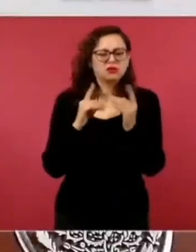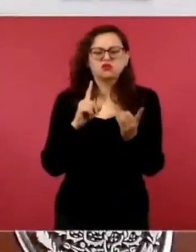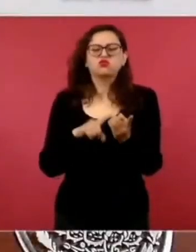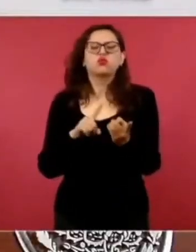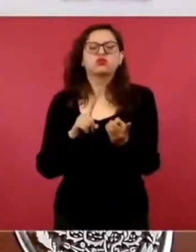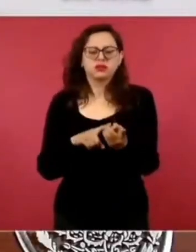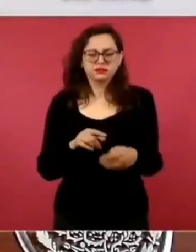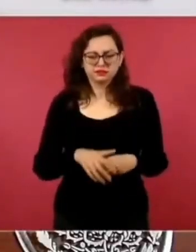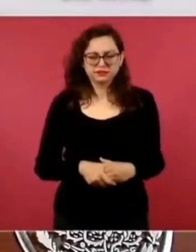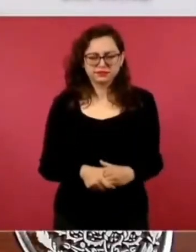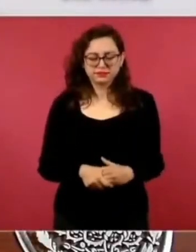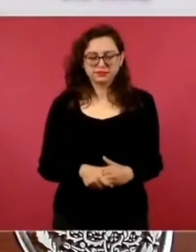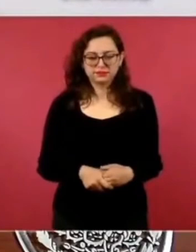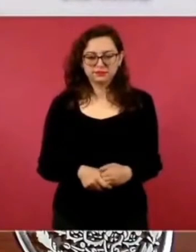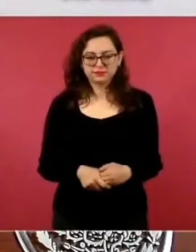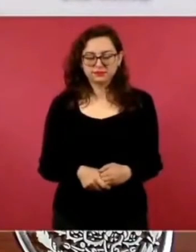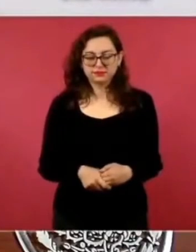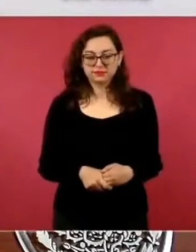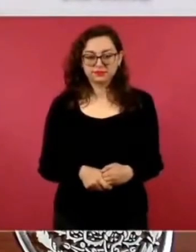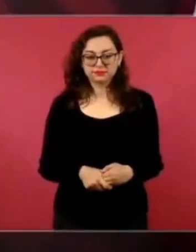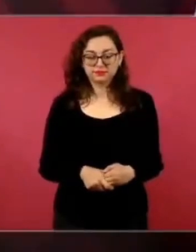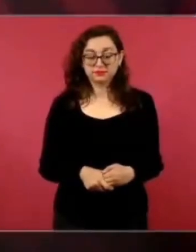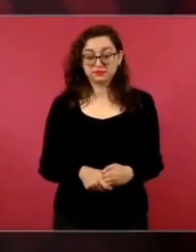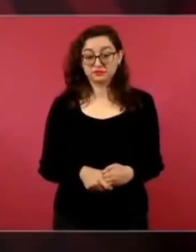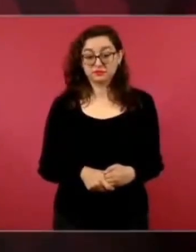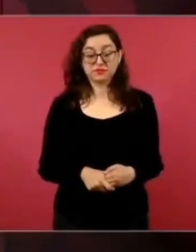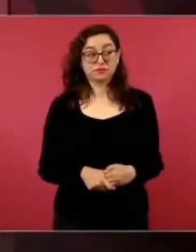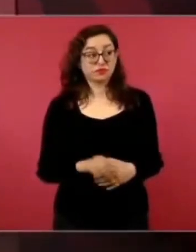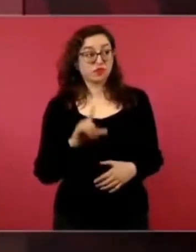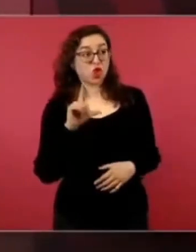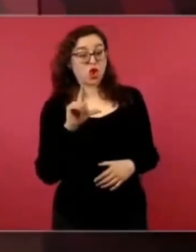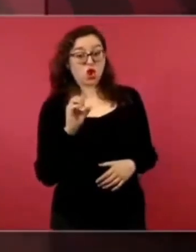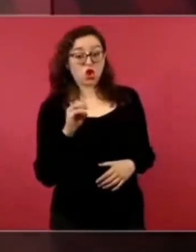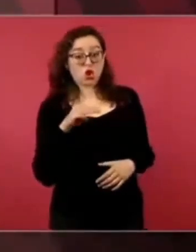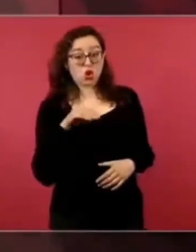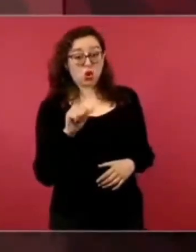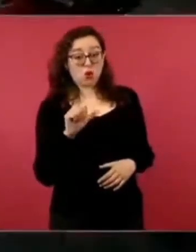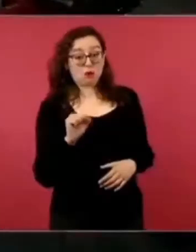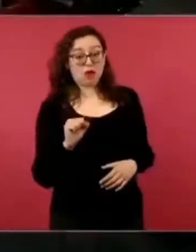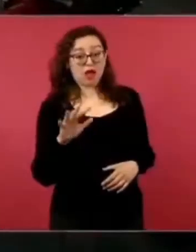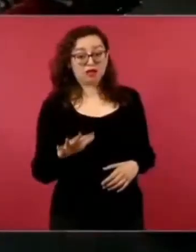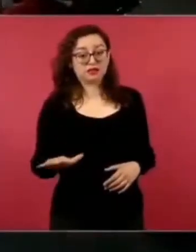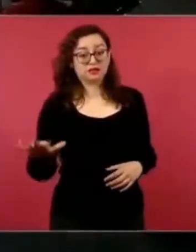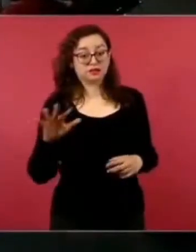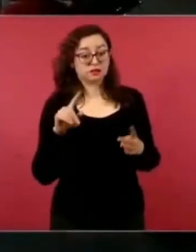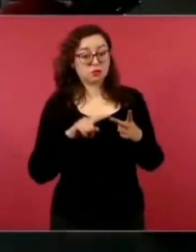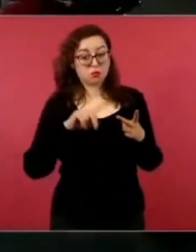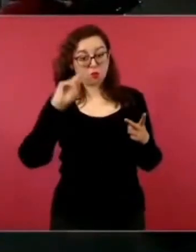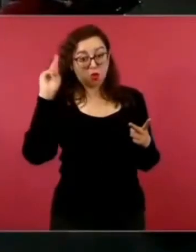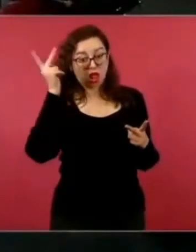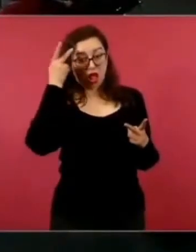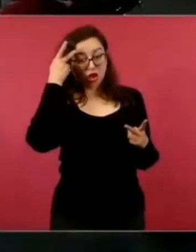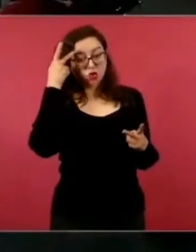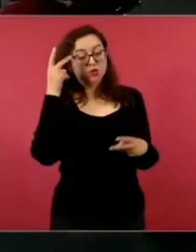¿Dónde viven? Las Lomas, Sí, en Polanco. en general, sí.